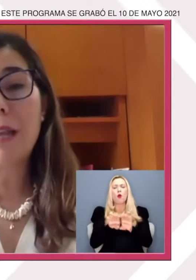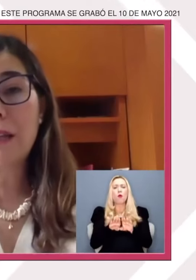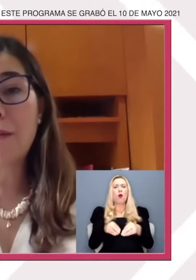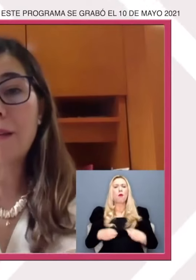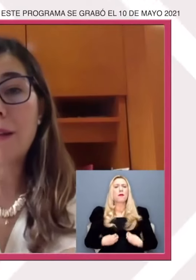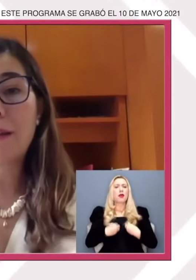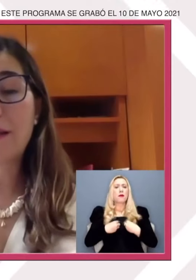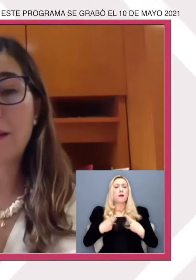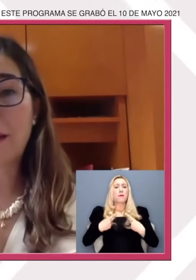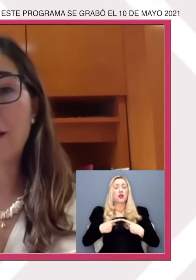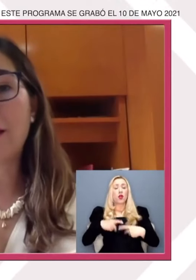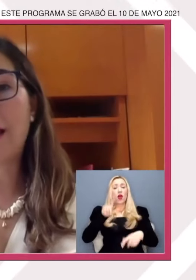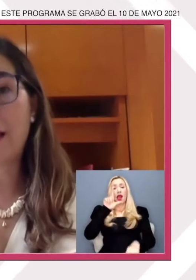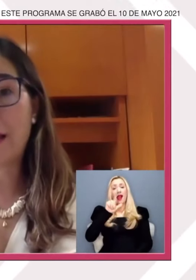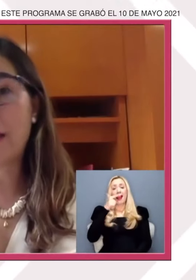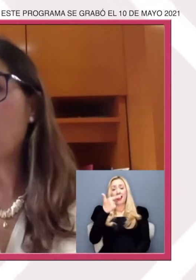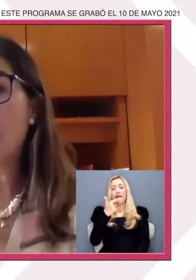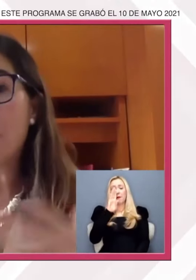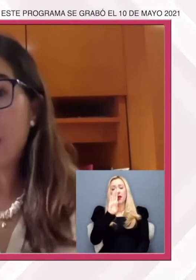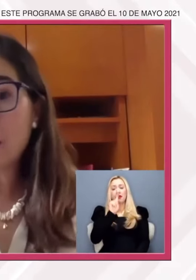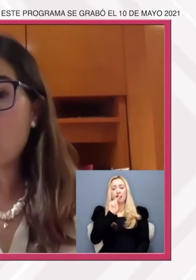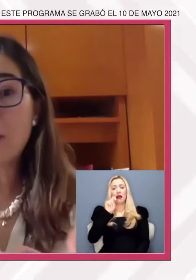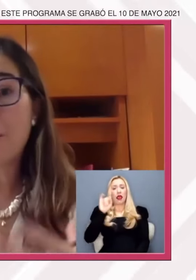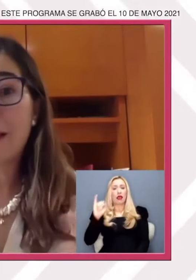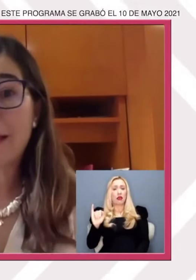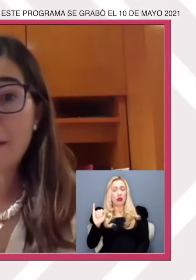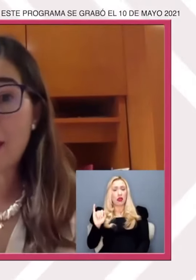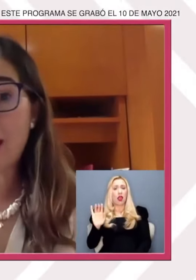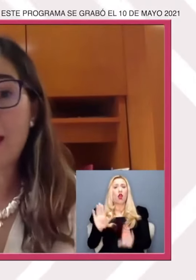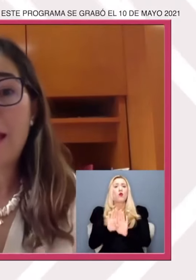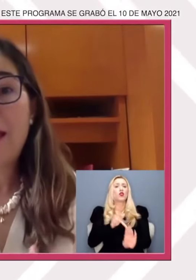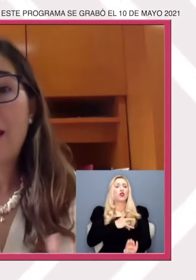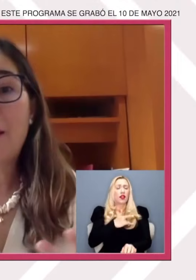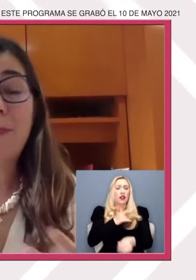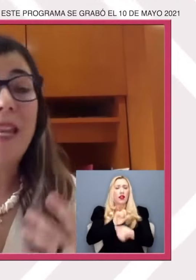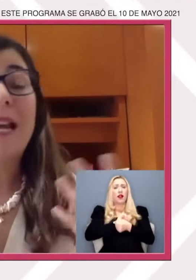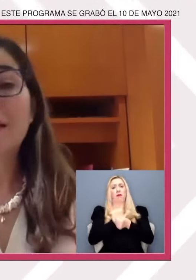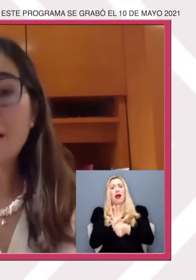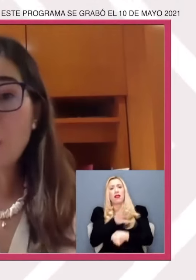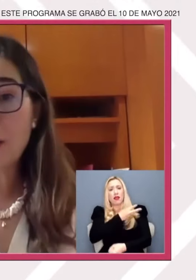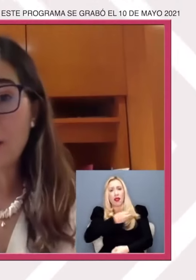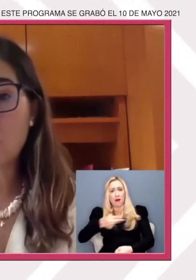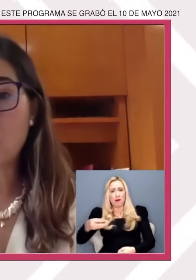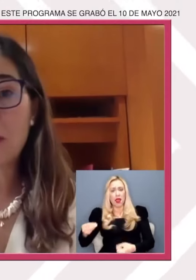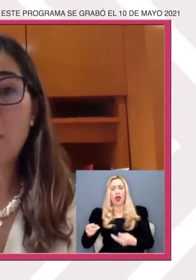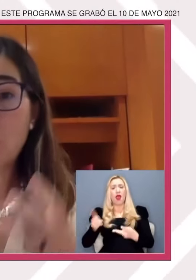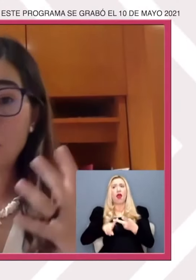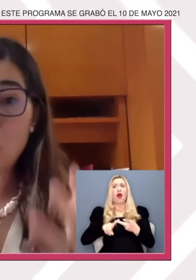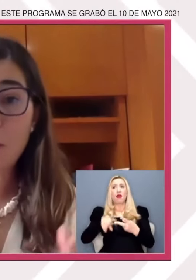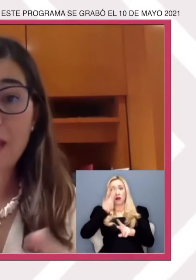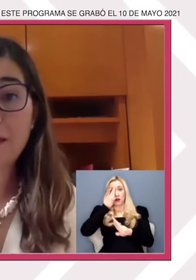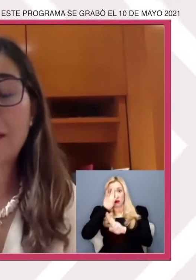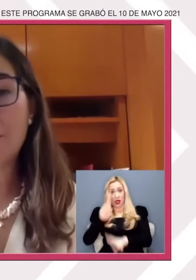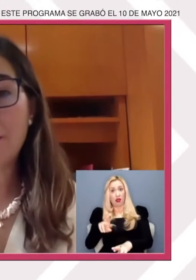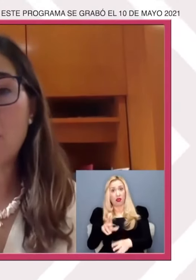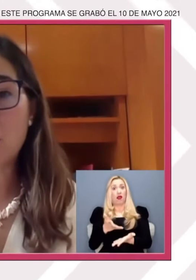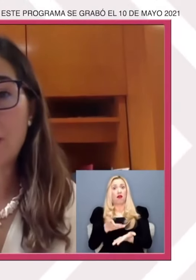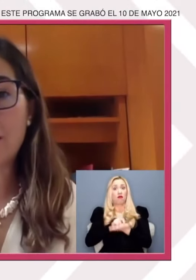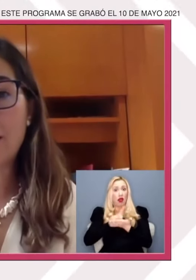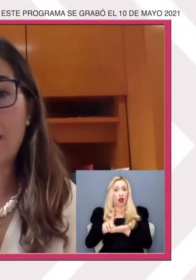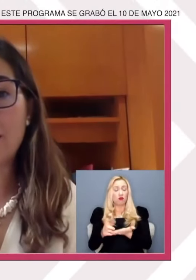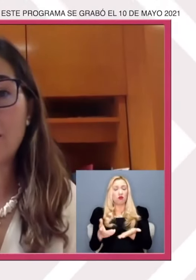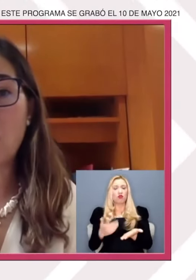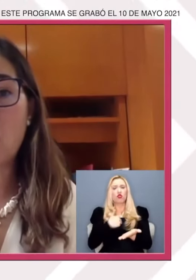personas LGBTI en los impactos, la pandemia, el acceso a derechos. Y bueno, pues sobre este tema me